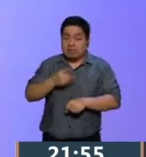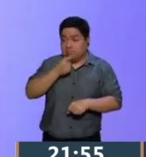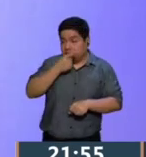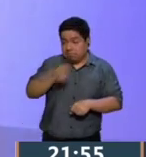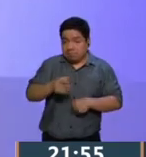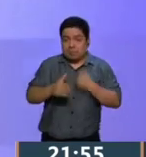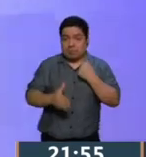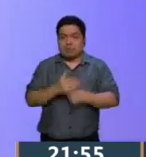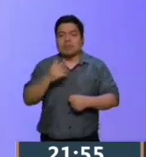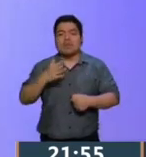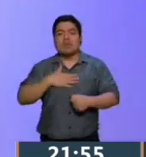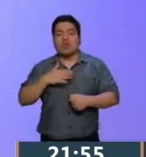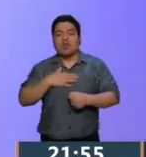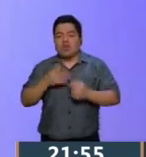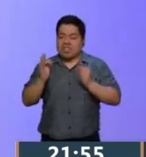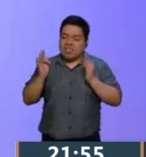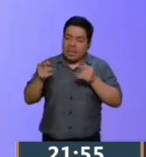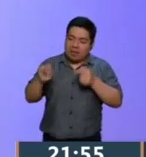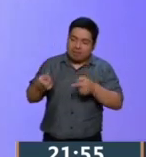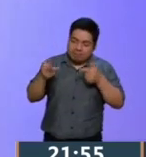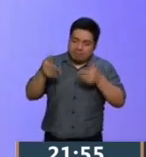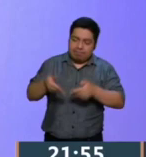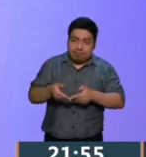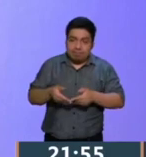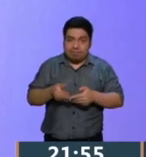digo porque yo estuve presente en esa sesión.